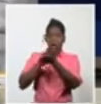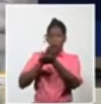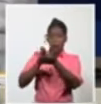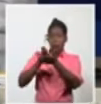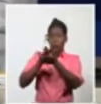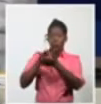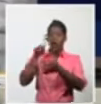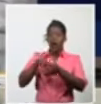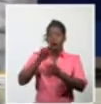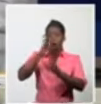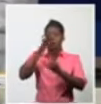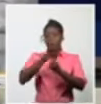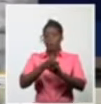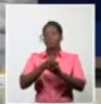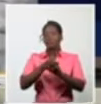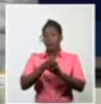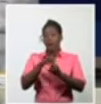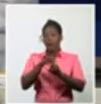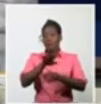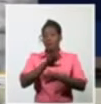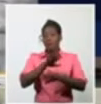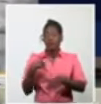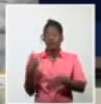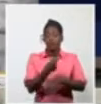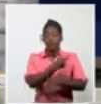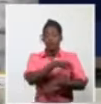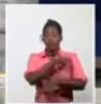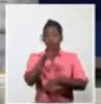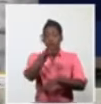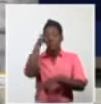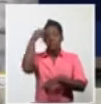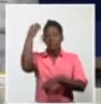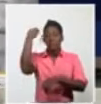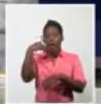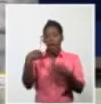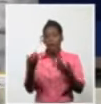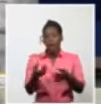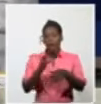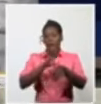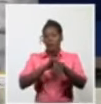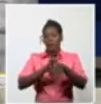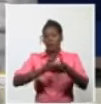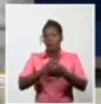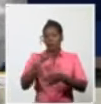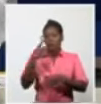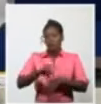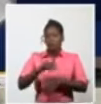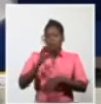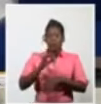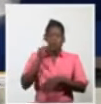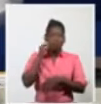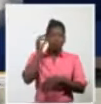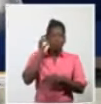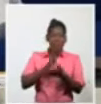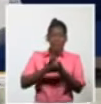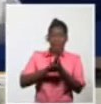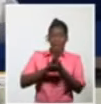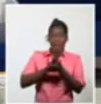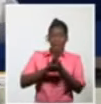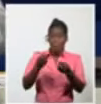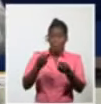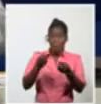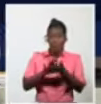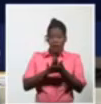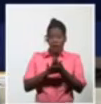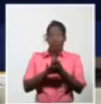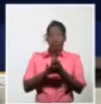algunos añitos, que el condón era algo habitual en nuestro país, no. Eso no era habitual, fue precisamente el VIH, el